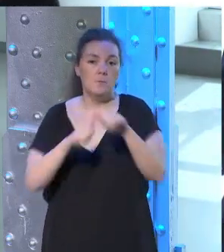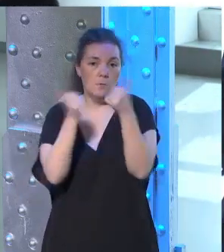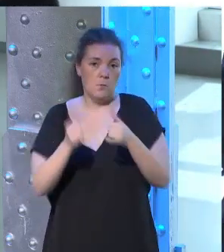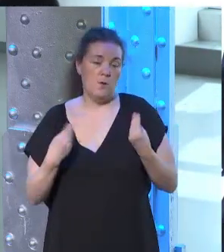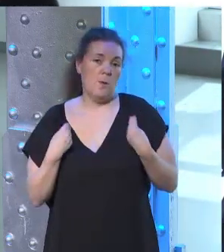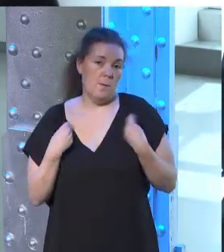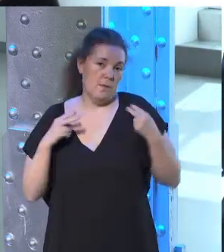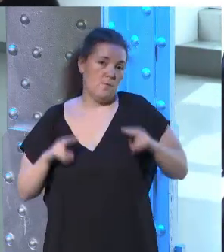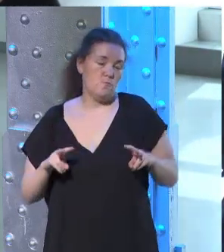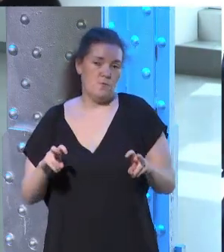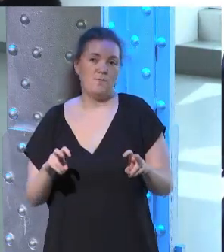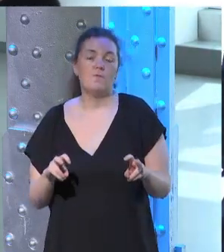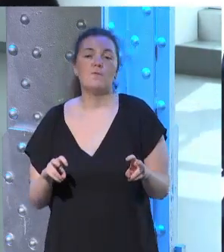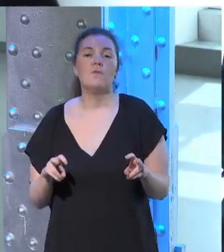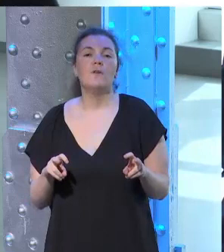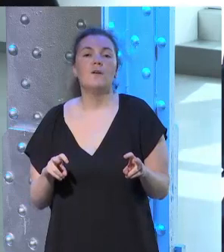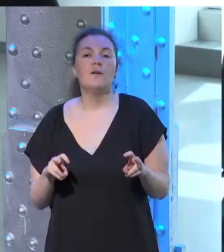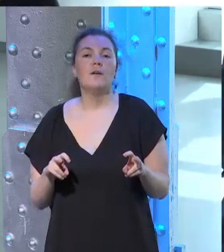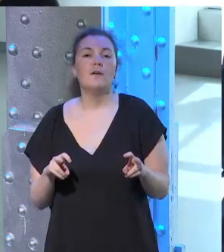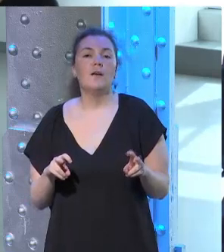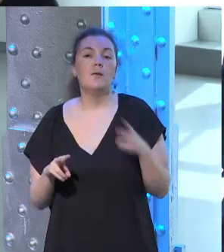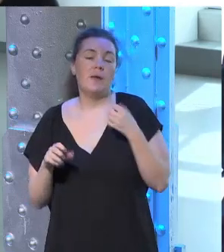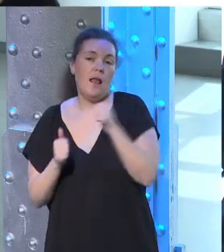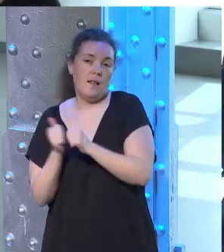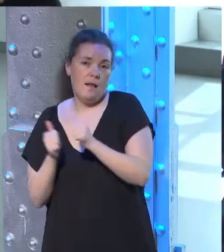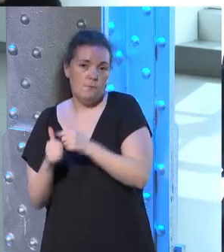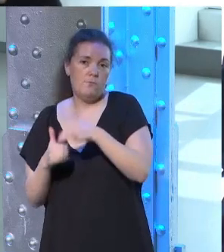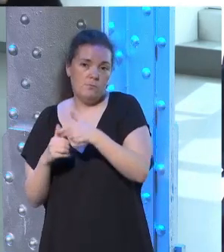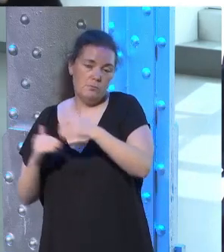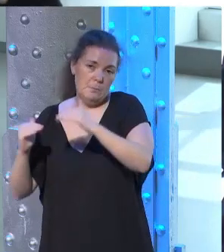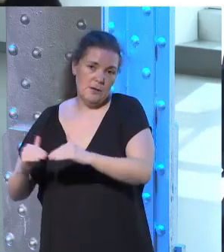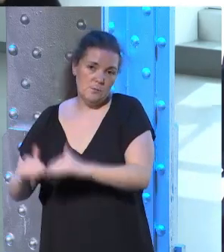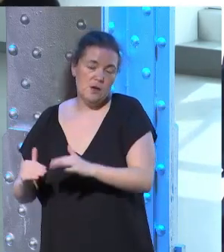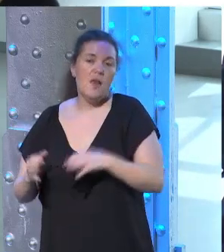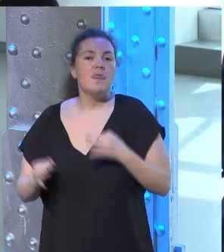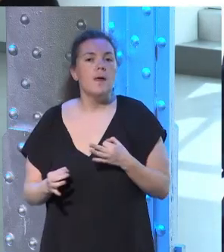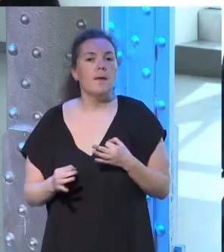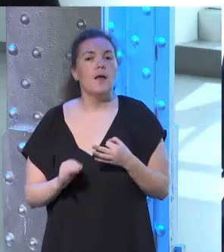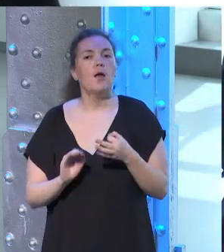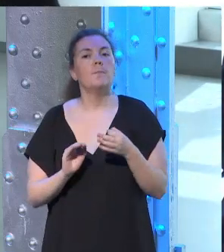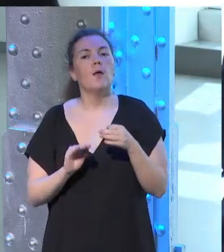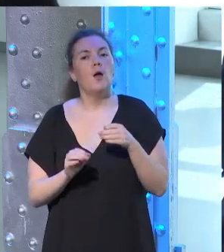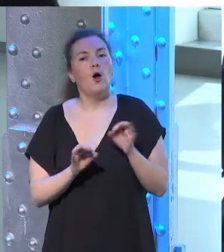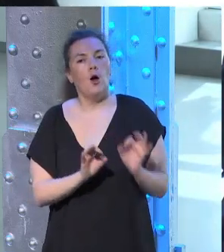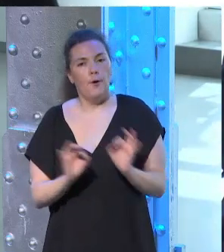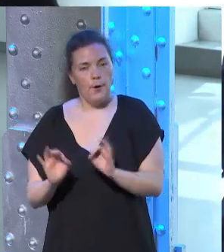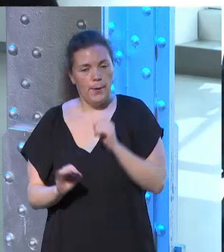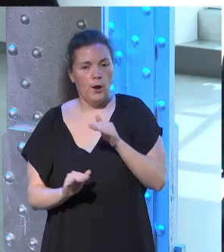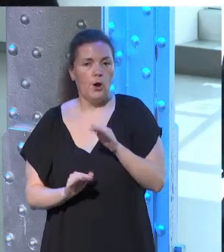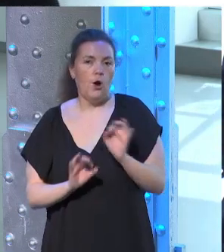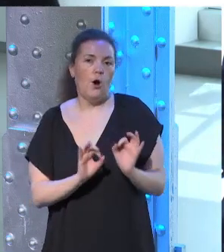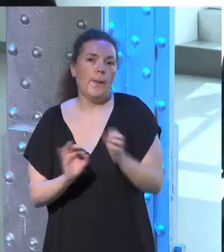de un nuevo sistema productivo y una economía baja en carbono tiene que ser ordenada. No puedes a una